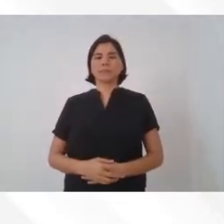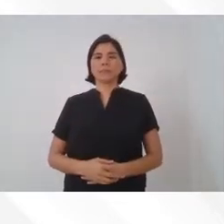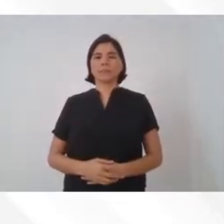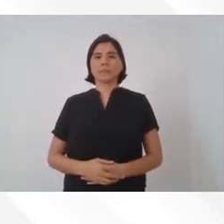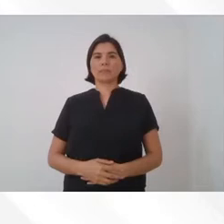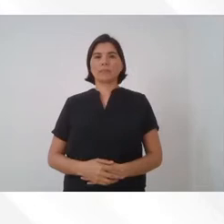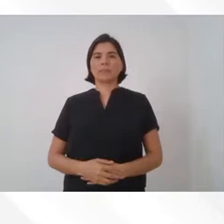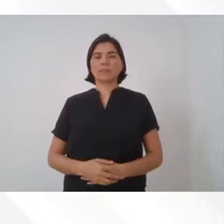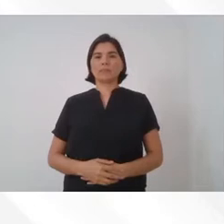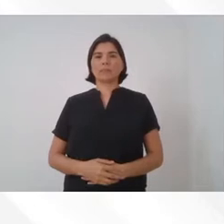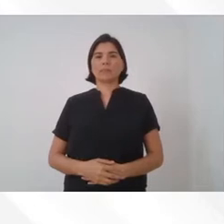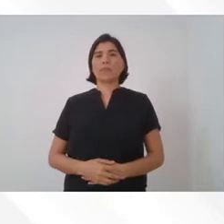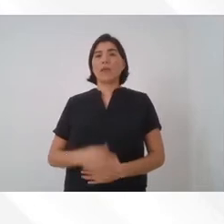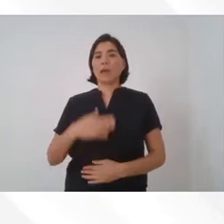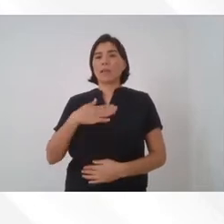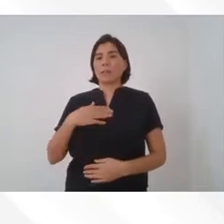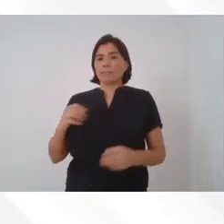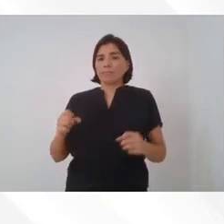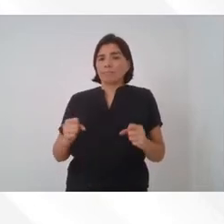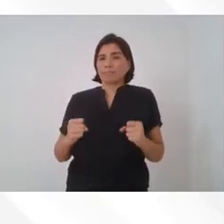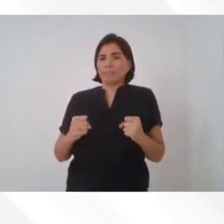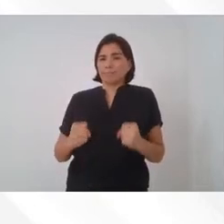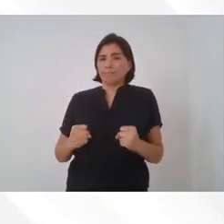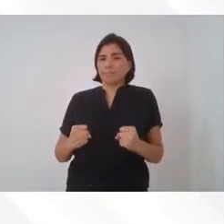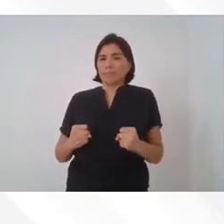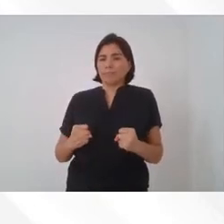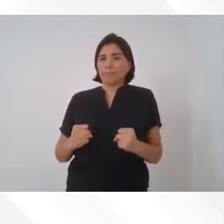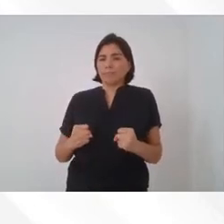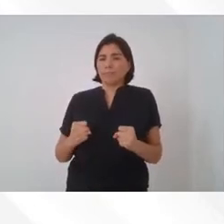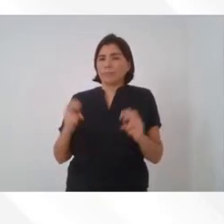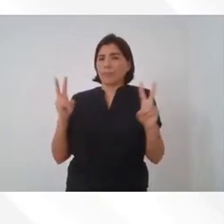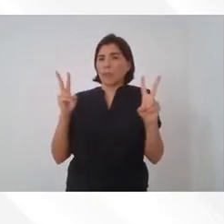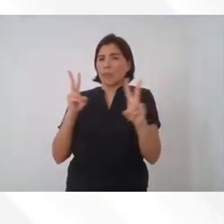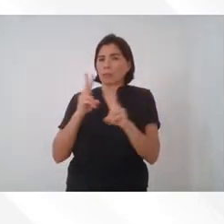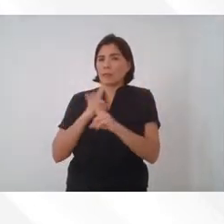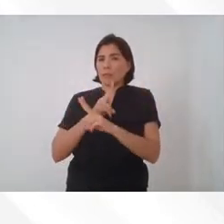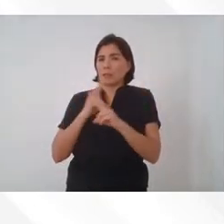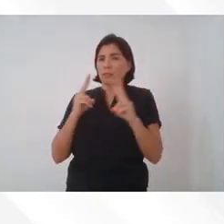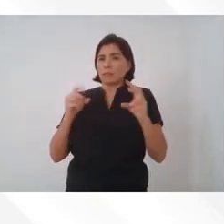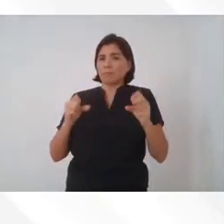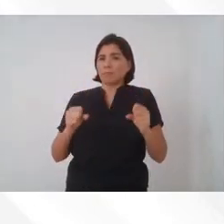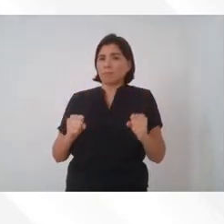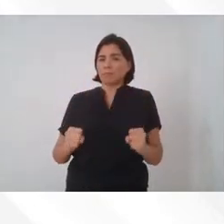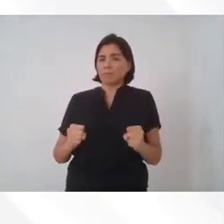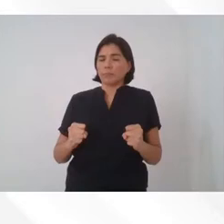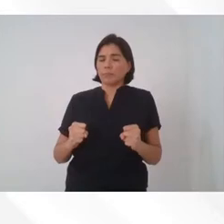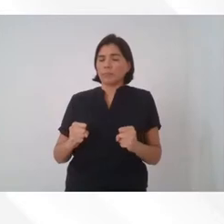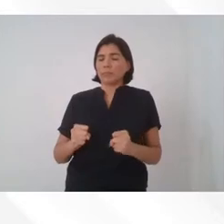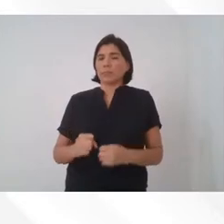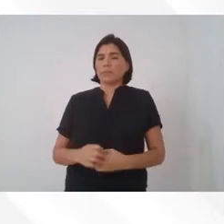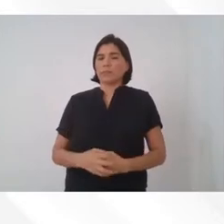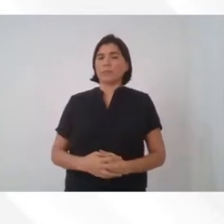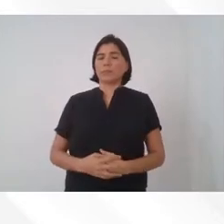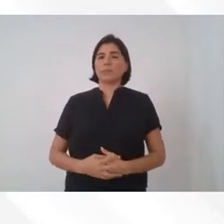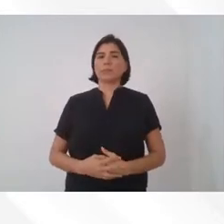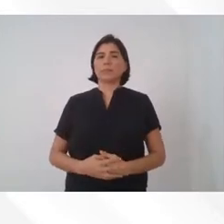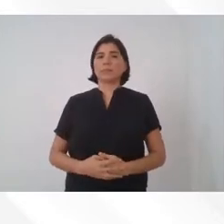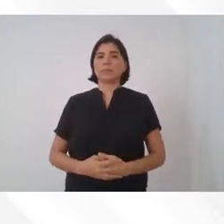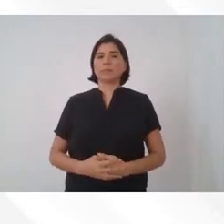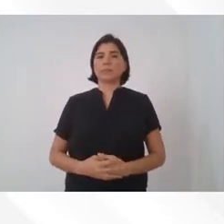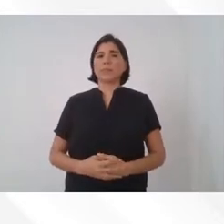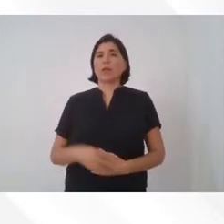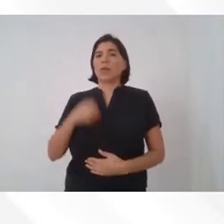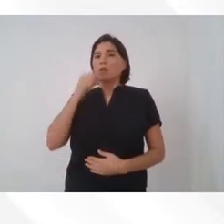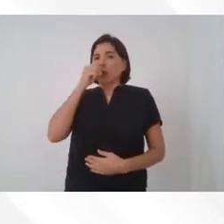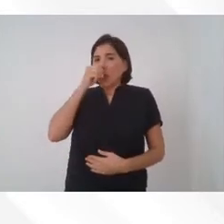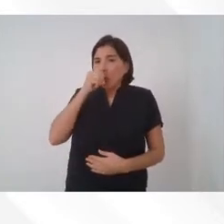Contenemos el aire por unos momentos, como para oxigenar todo nuestro cuerpo, y soltamos el aire por